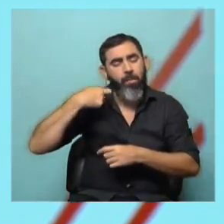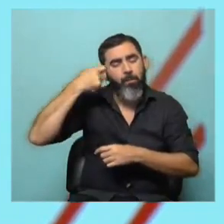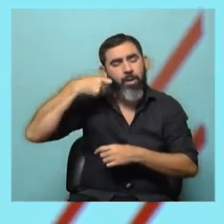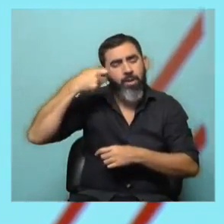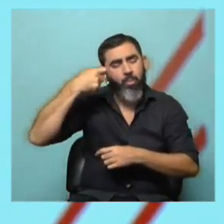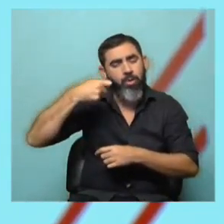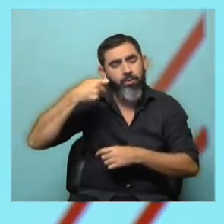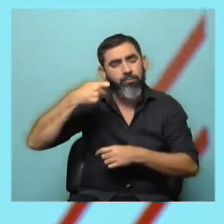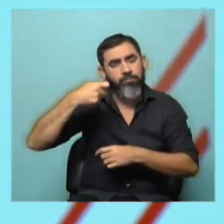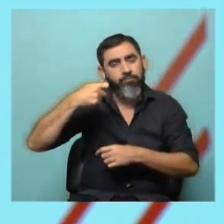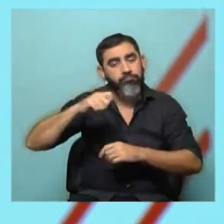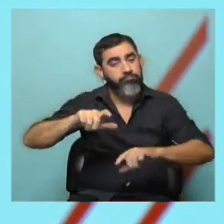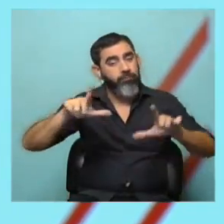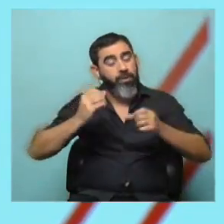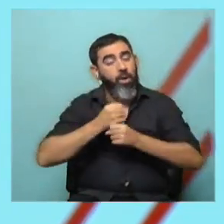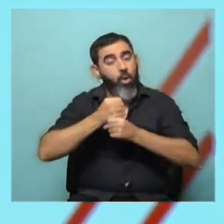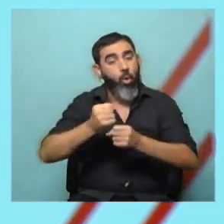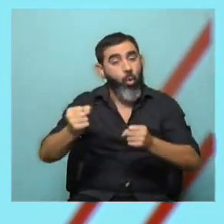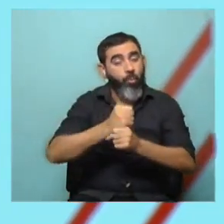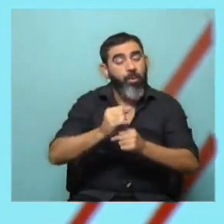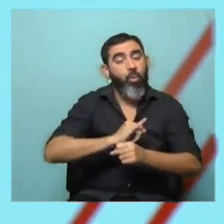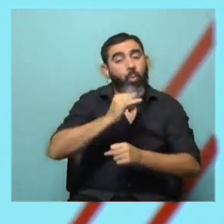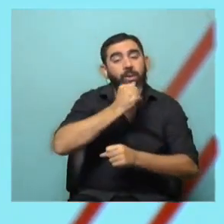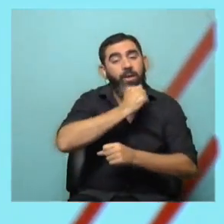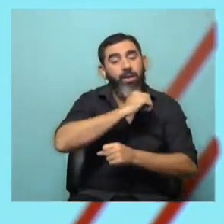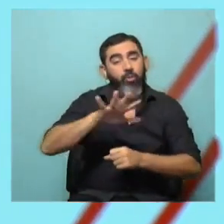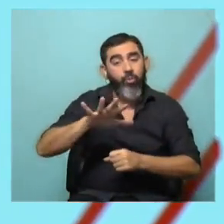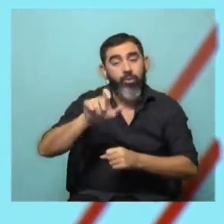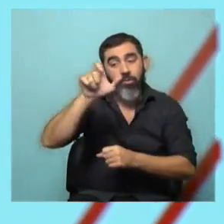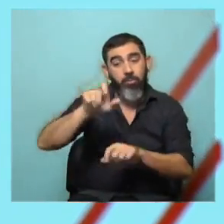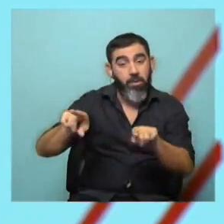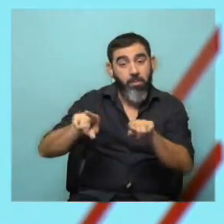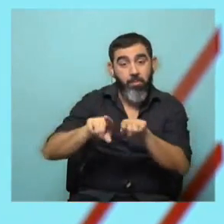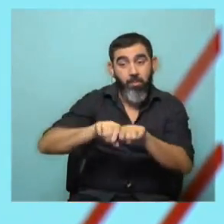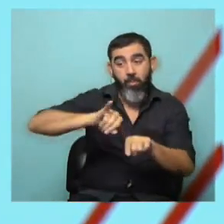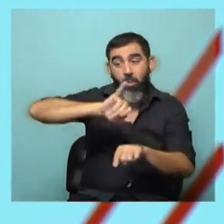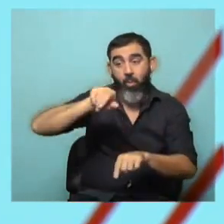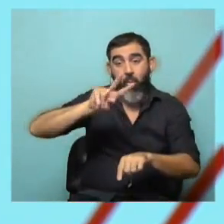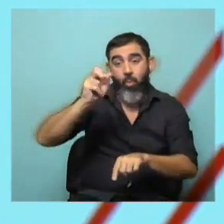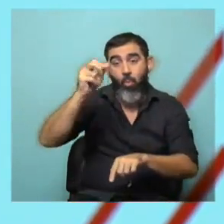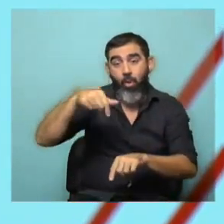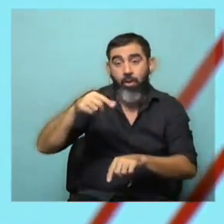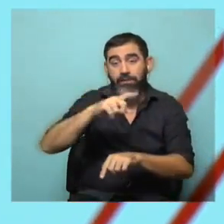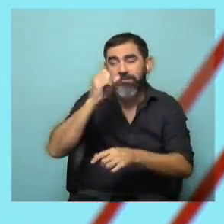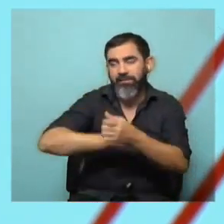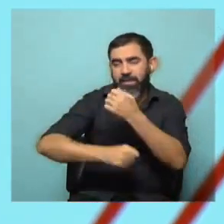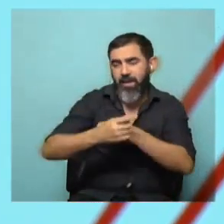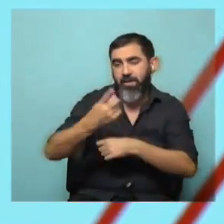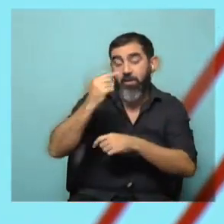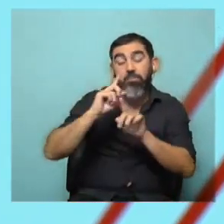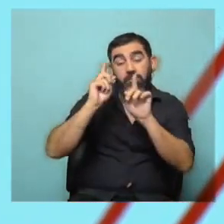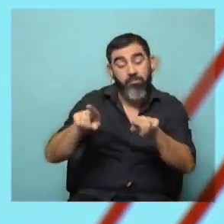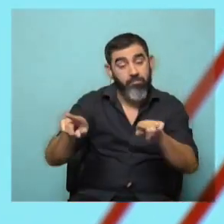fue candidata a Oscar y además cuenta la historia de alguien que hacía lo mismo que Juan Manuel hace 100 años, ¿no? Pero que también